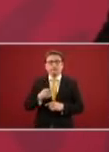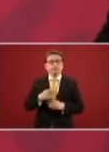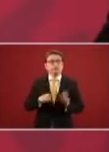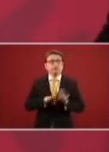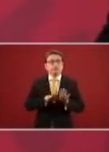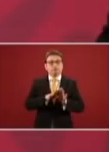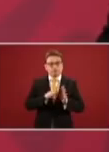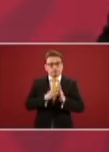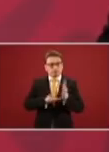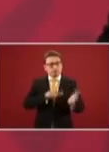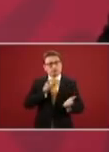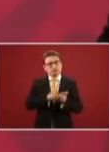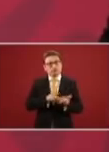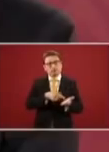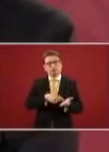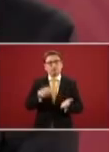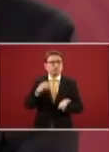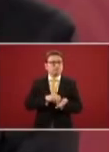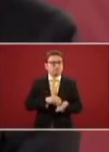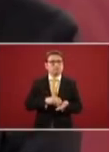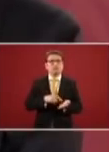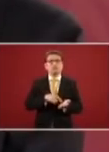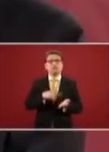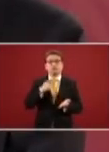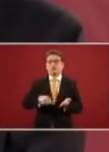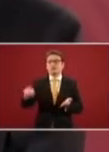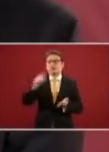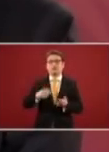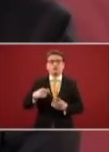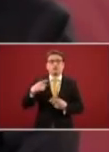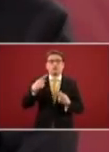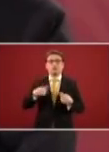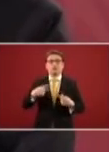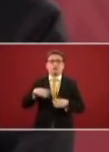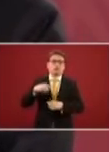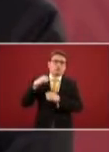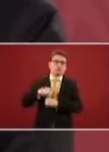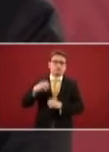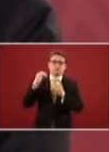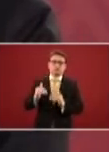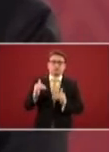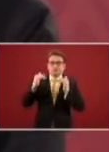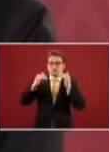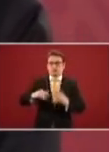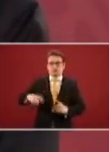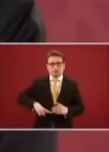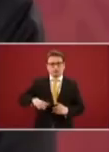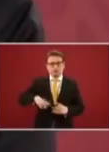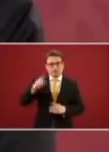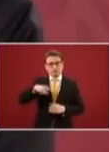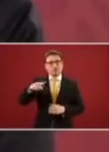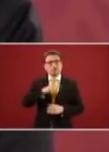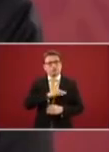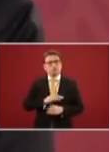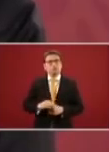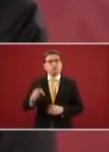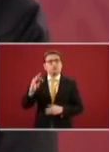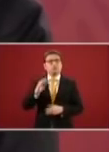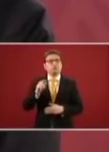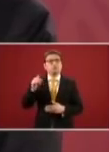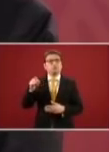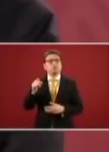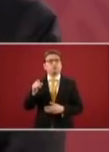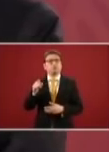de ellas dedica más tiempo a las largas disertaciones históricas y a fustigar a sus adversarios que a responder las preguntas de los